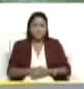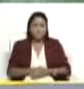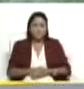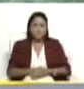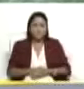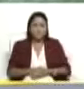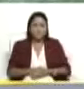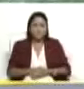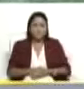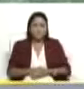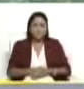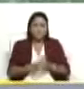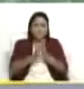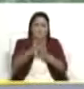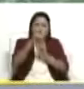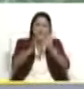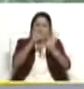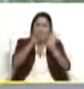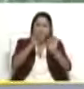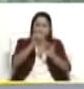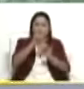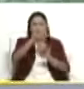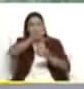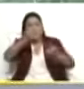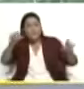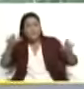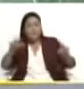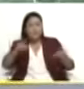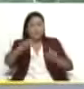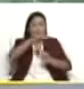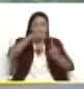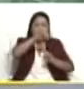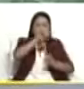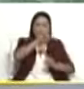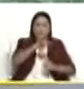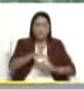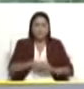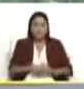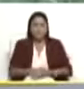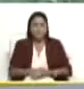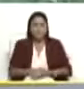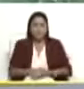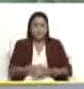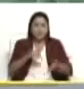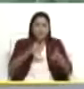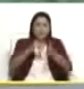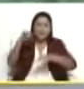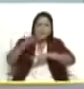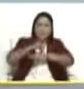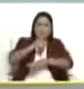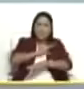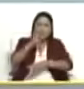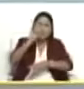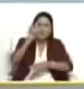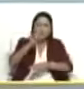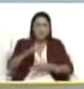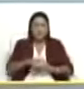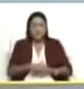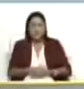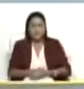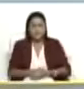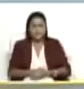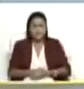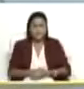Por favor, explícale a nuestro pueblo este crimen que se ha cometido contra un avión que le pertenecía a todos